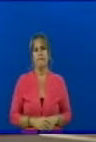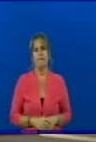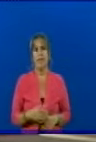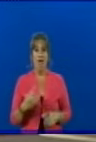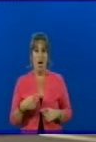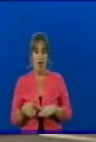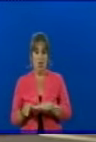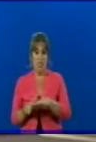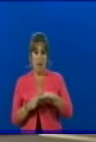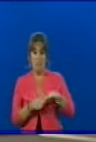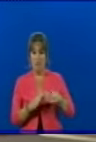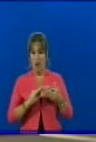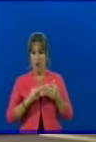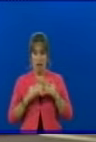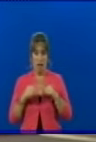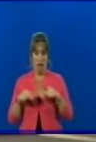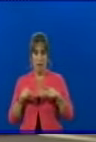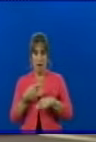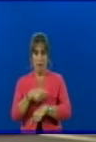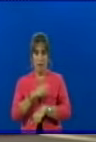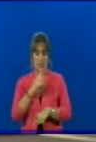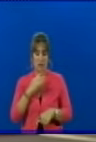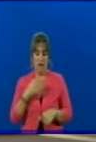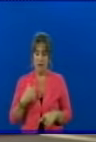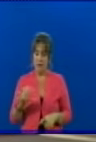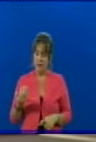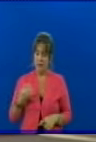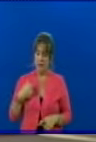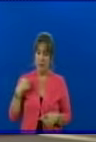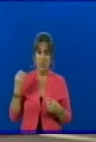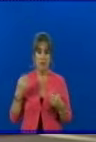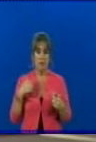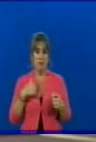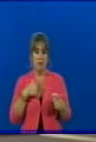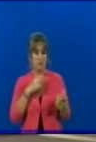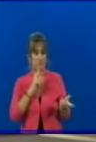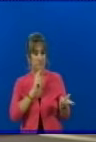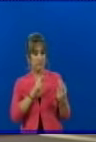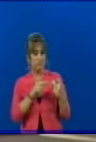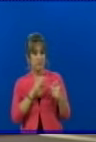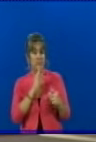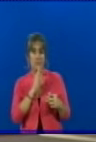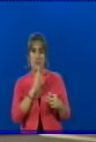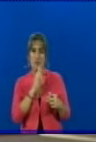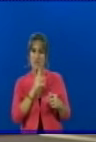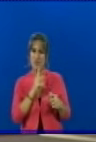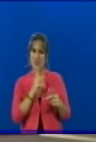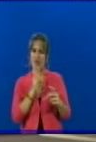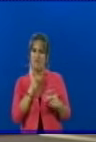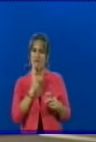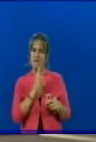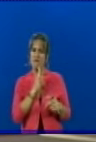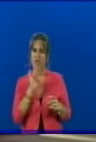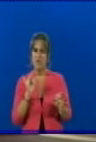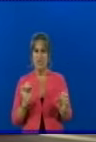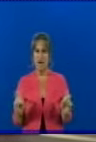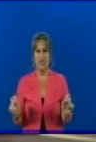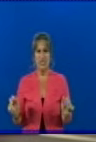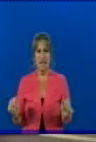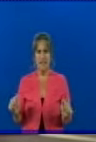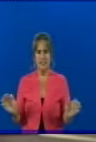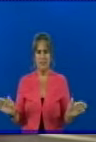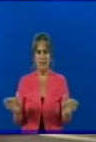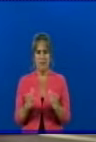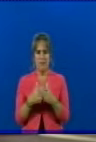De los temas debatidos por nuestra población que nos hacen llegar a través de sus criterios por nuestros canales informativos, nuestras redes sociales, también la radio, el